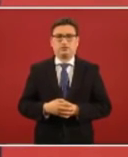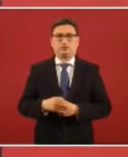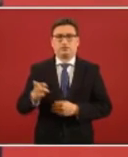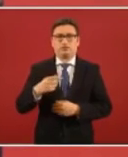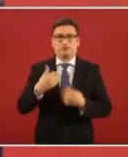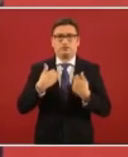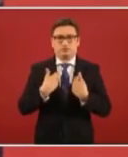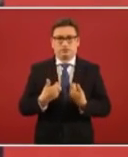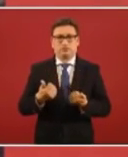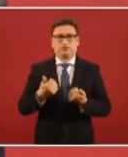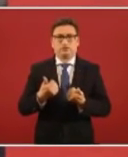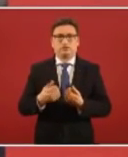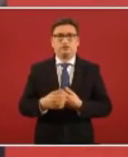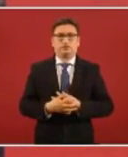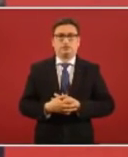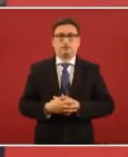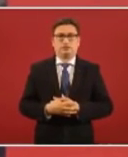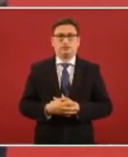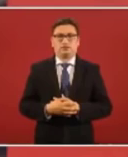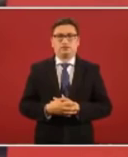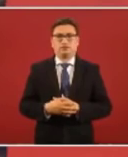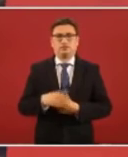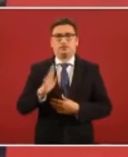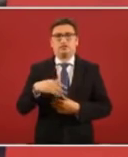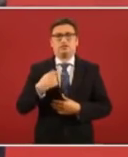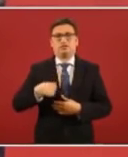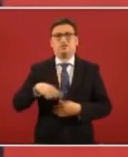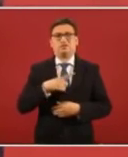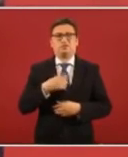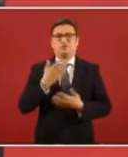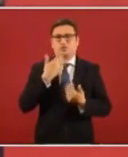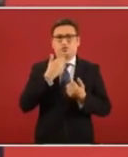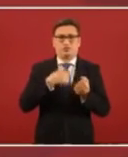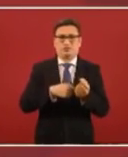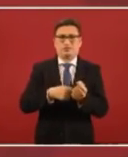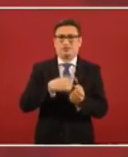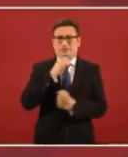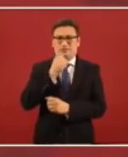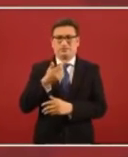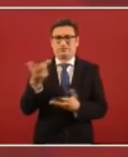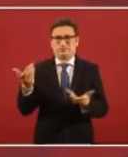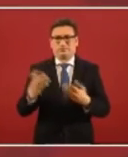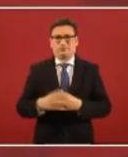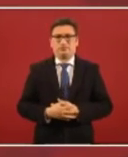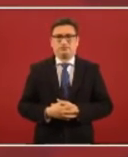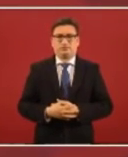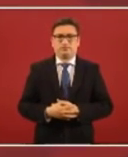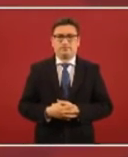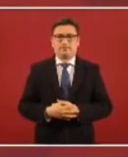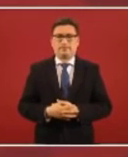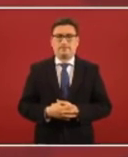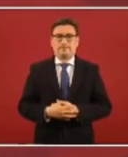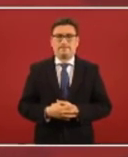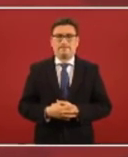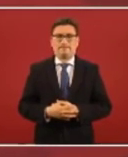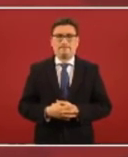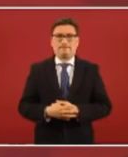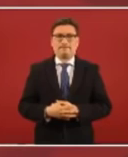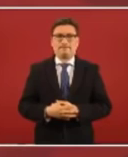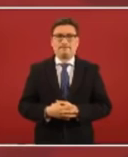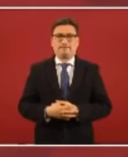comprenda y que no tenemos nada que ocultar. O sea,